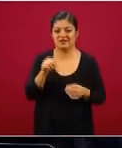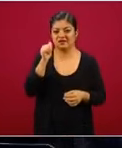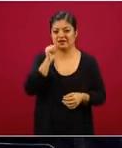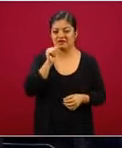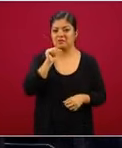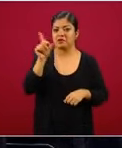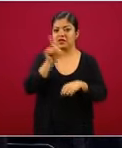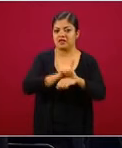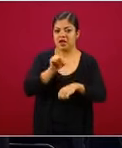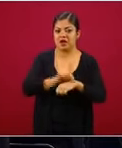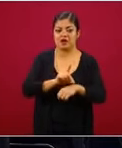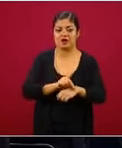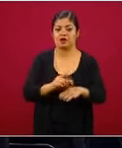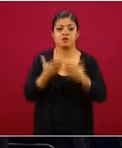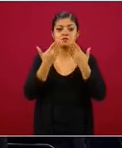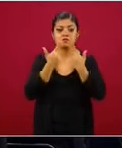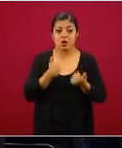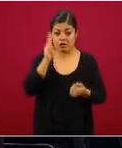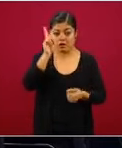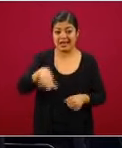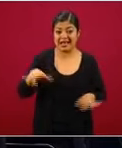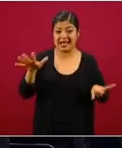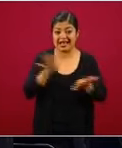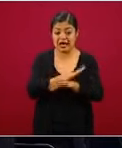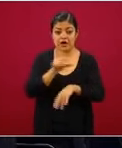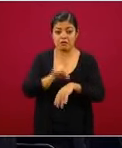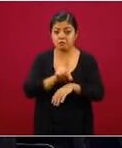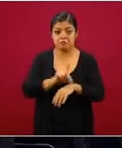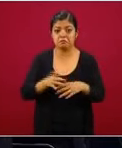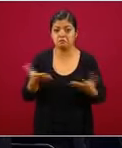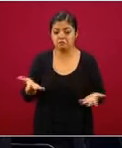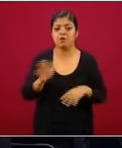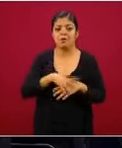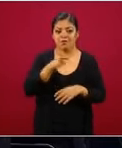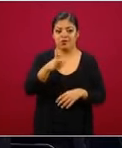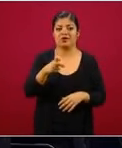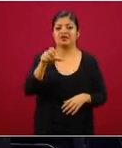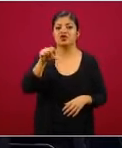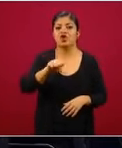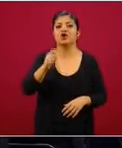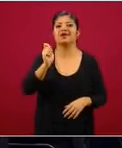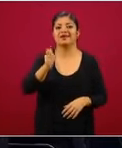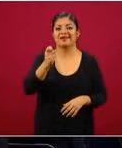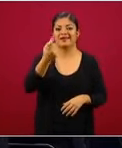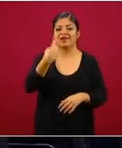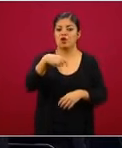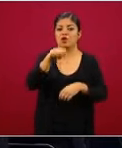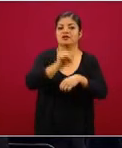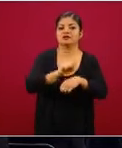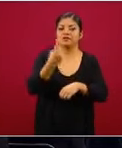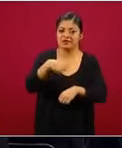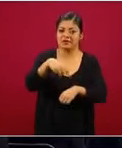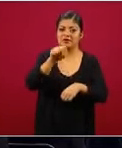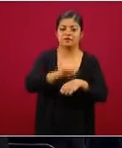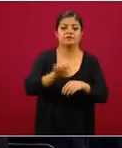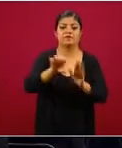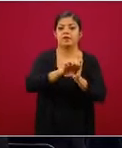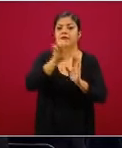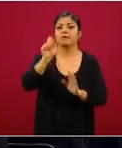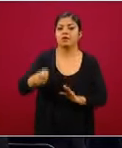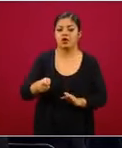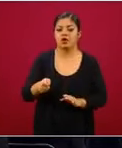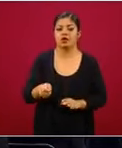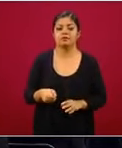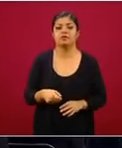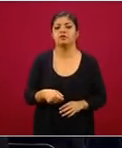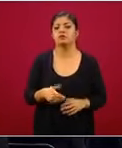manera diaria, no tenían realmente muchos cambios de manera diaria, por eso estamos viendo cuáles son los cambios semanales que están ocurriendo. Por ejemplo, en la